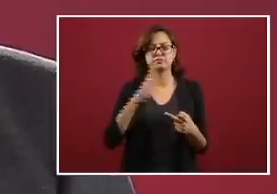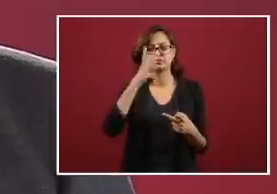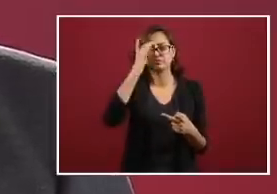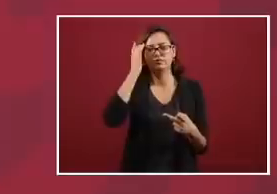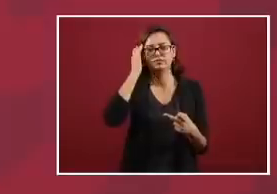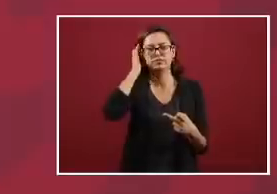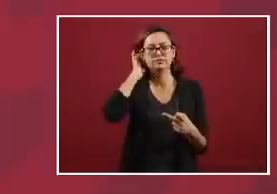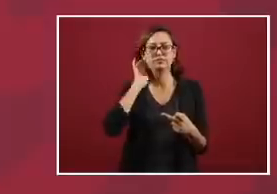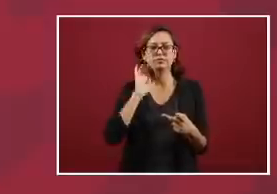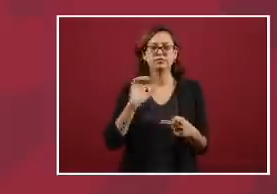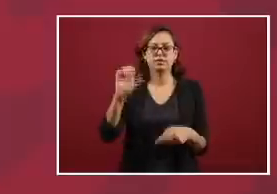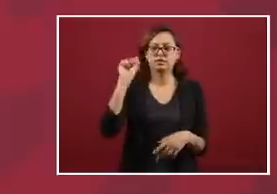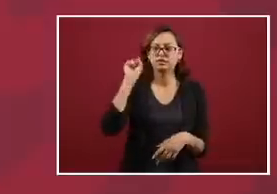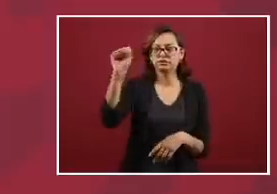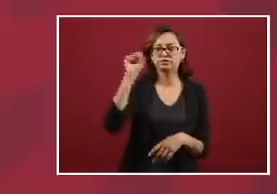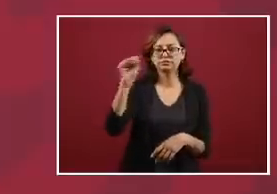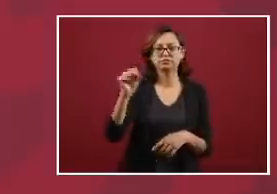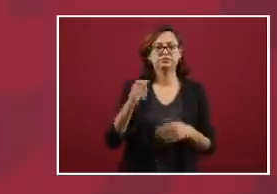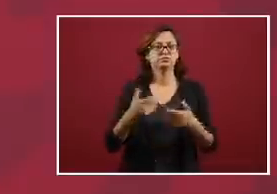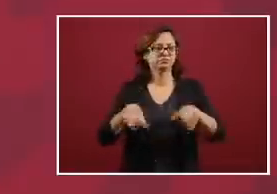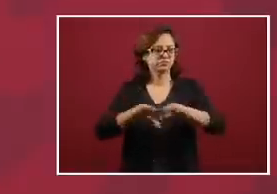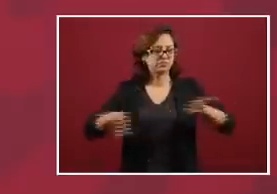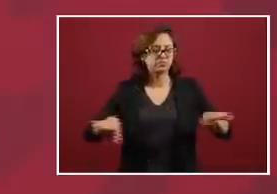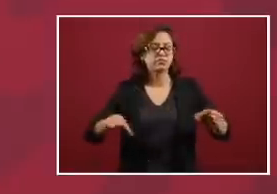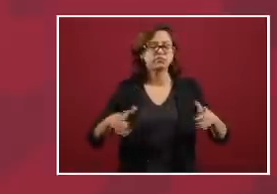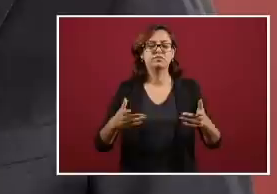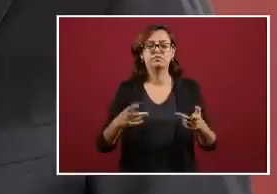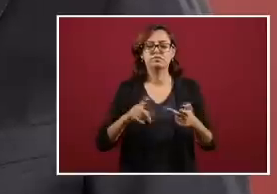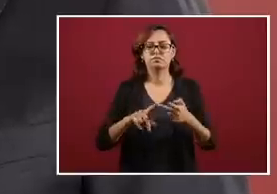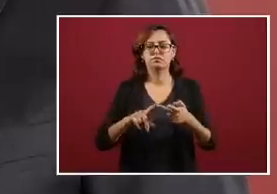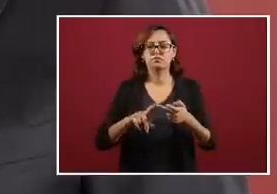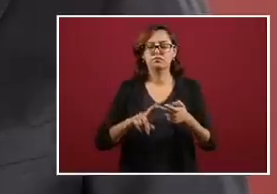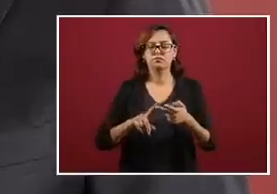haya democracia sindical y